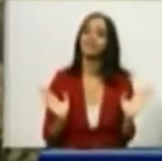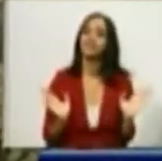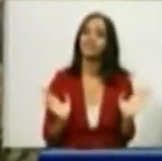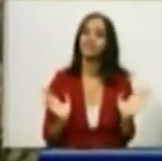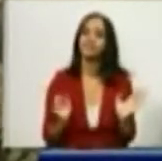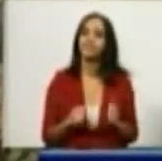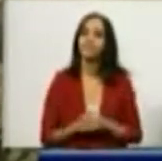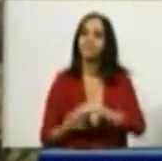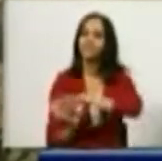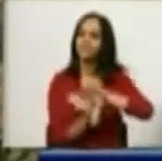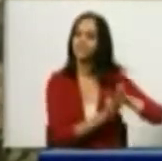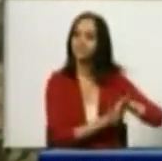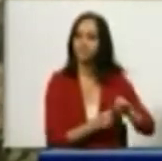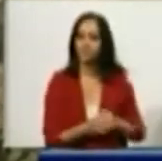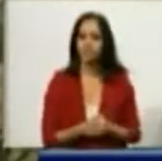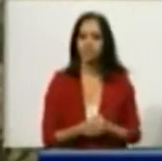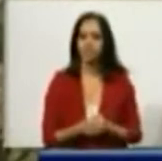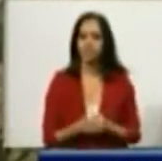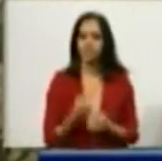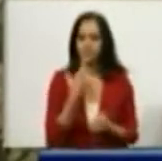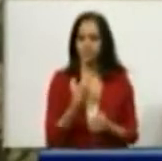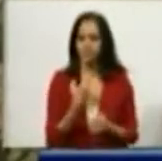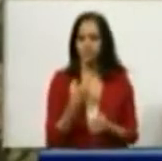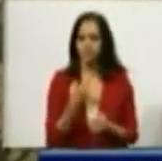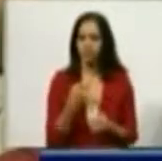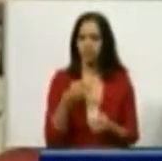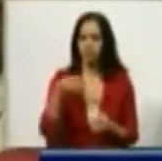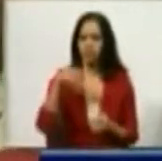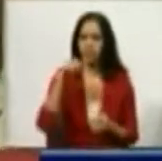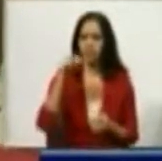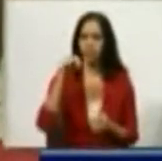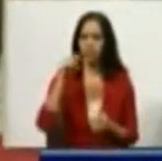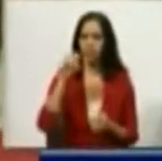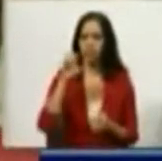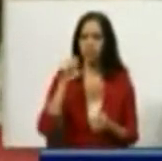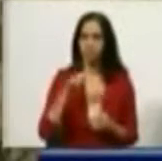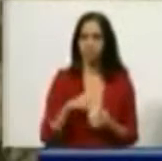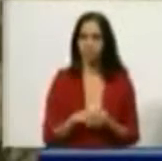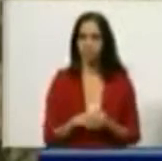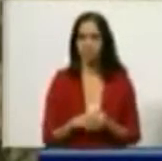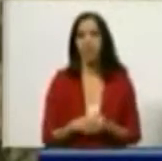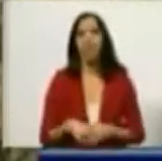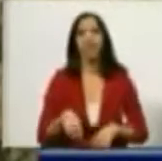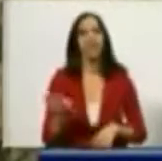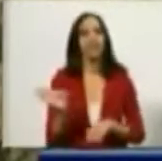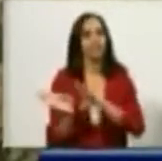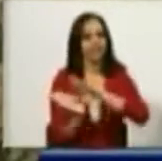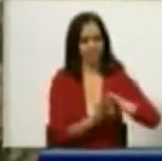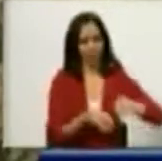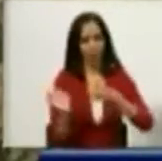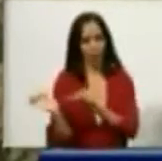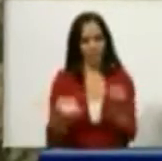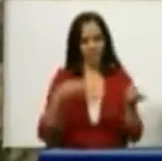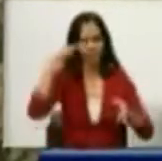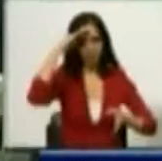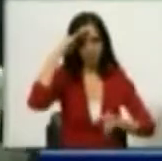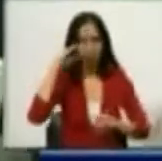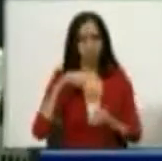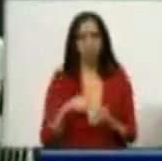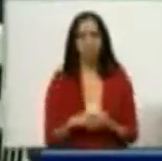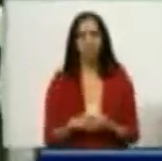capitán de navío No dije con decirlo verdad capitán del avión Castañeda giraldo